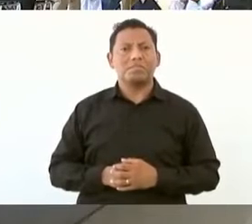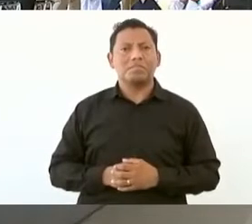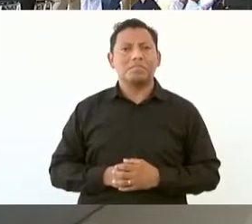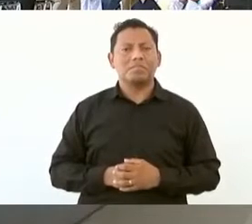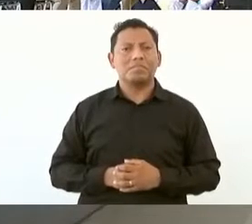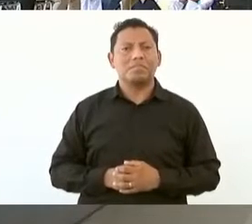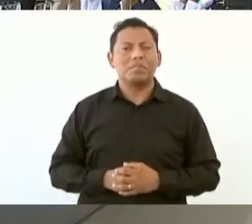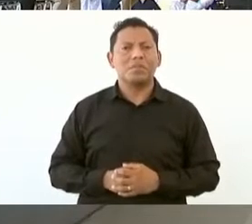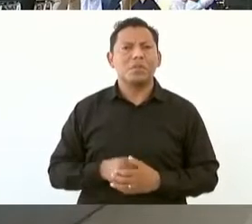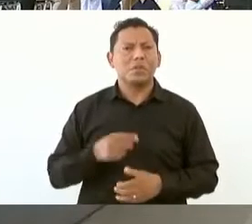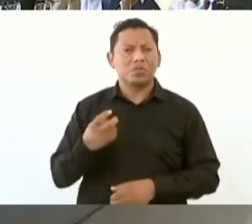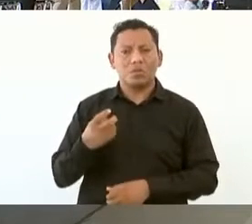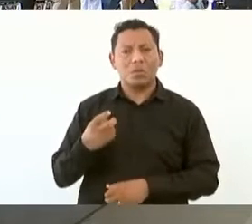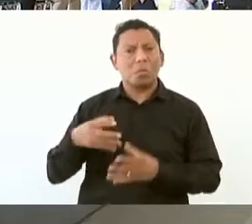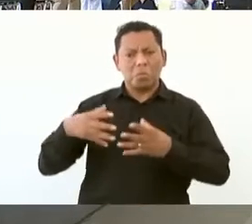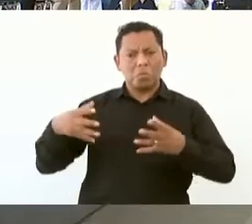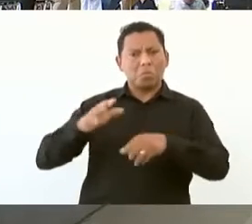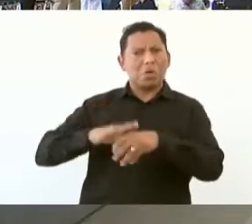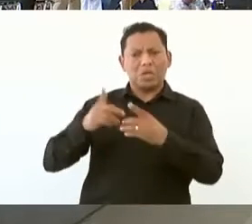¿Y por qué?